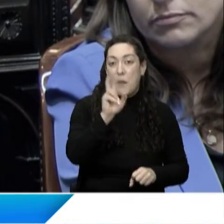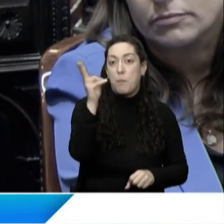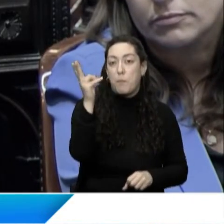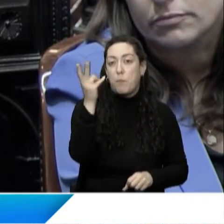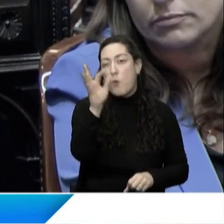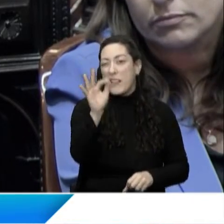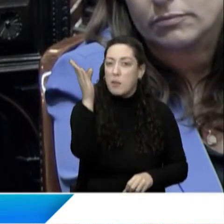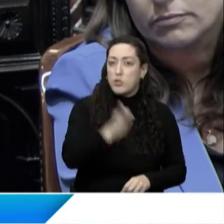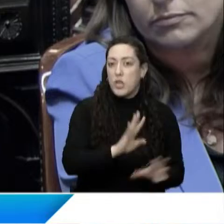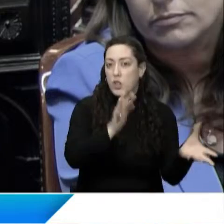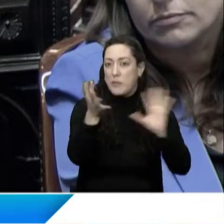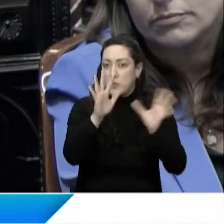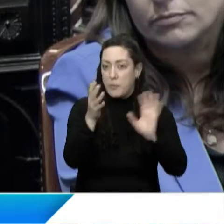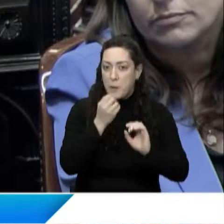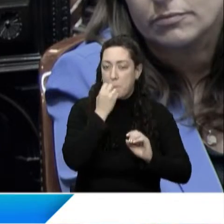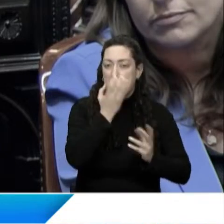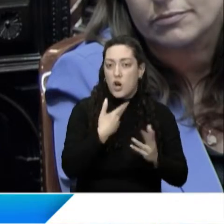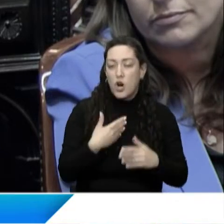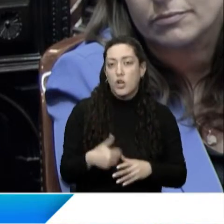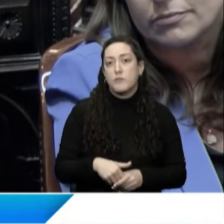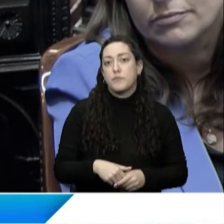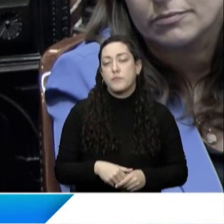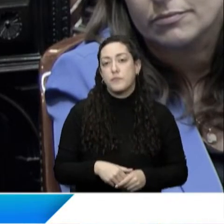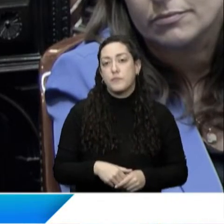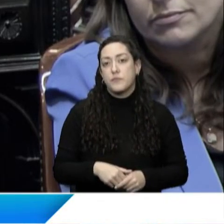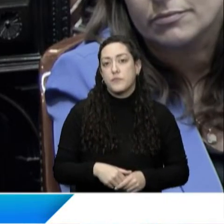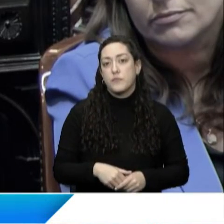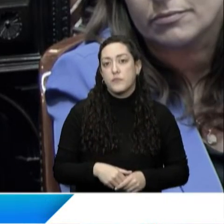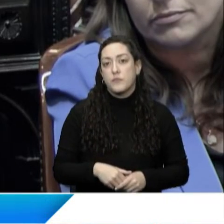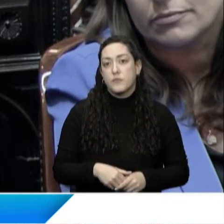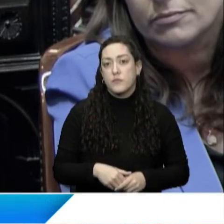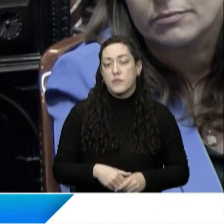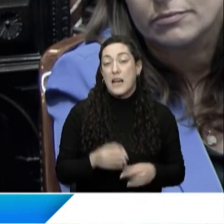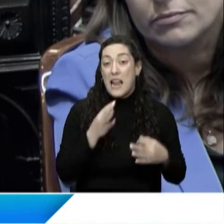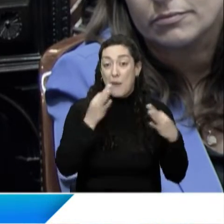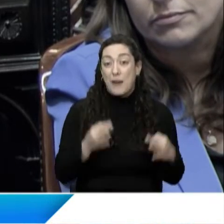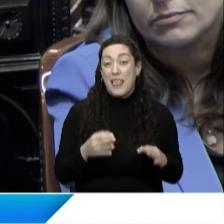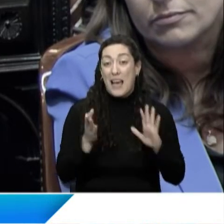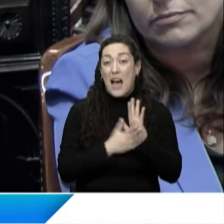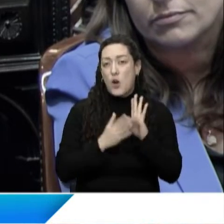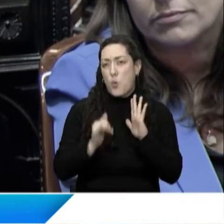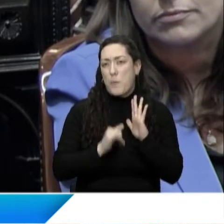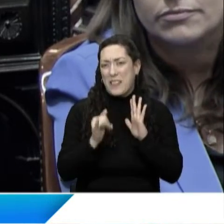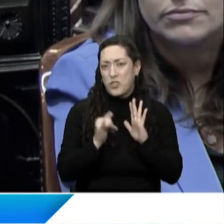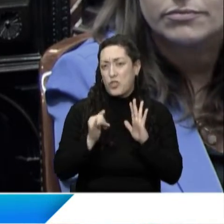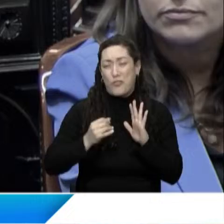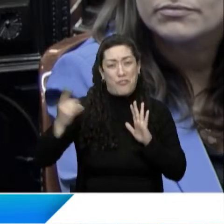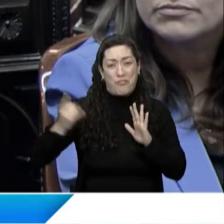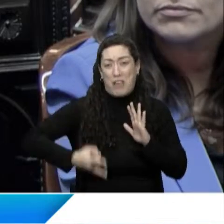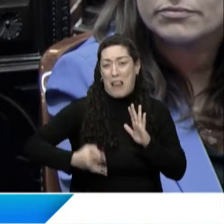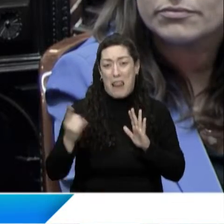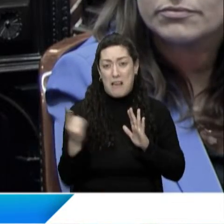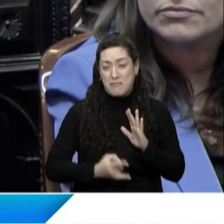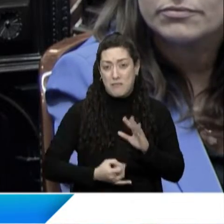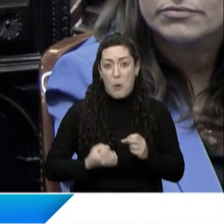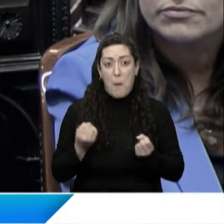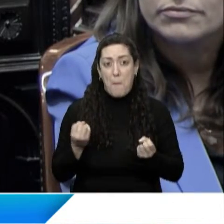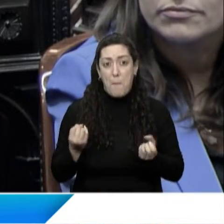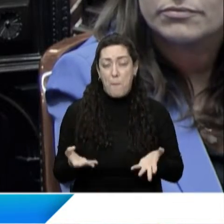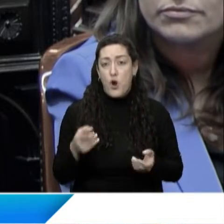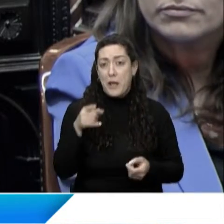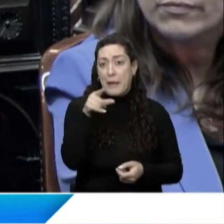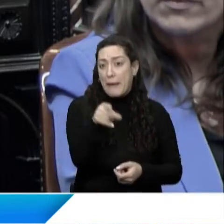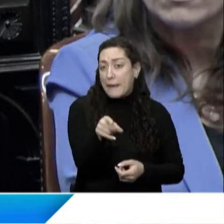o 40% por licuadora. Y la verdad que es un argumento falaz, presidente. Primero porque en lugar de